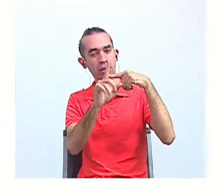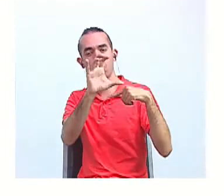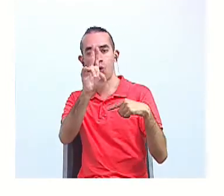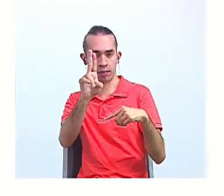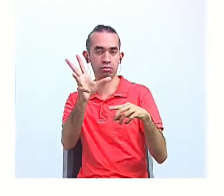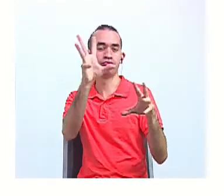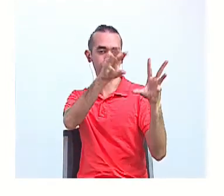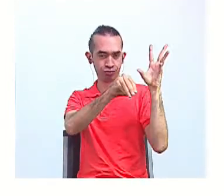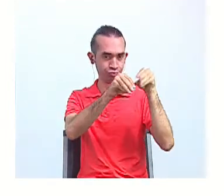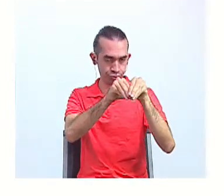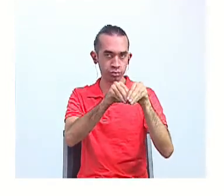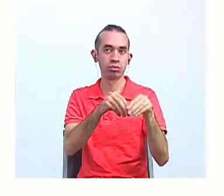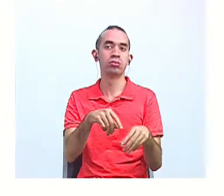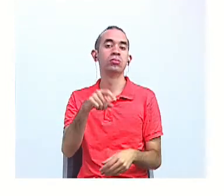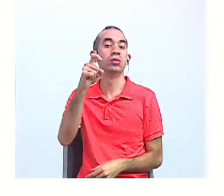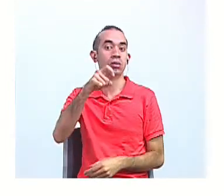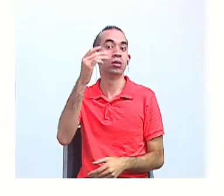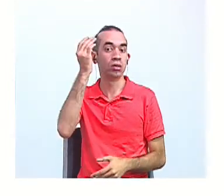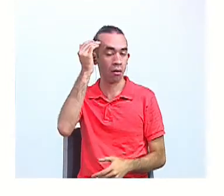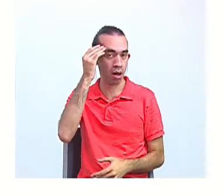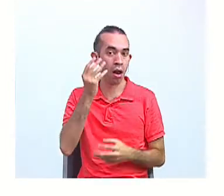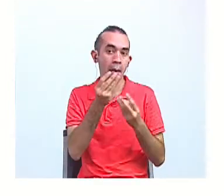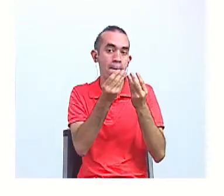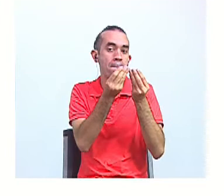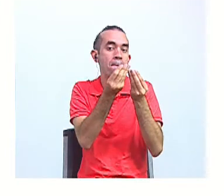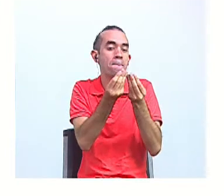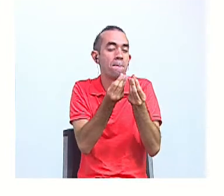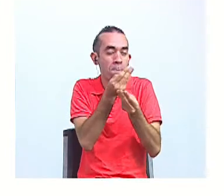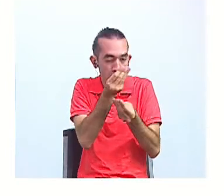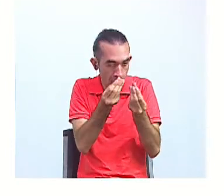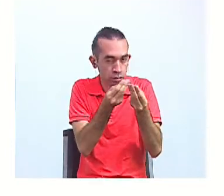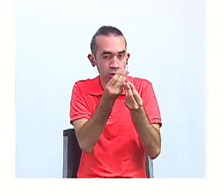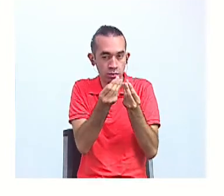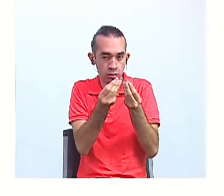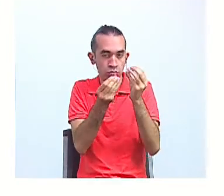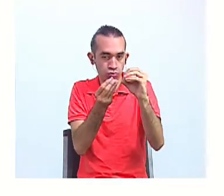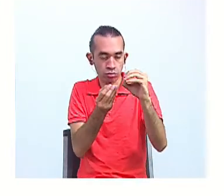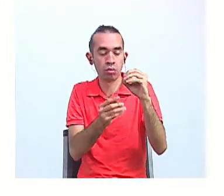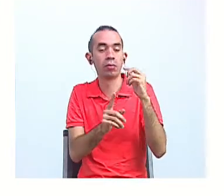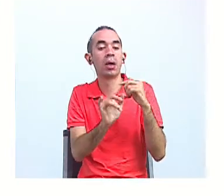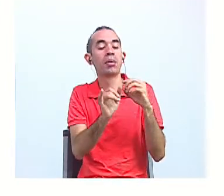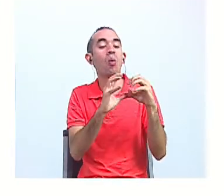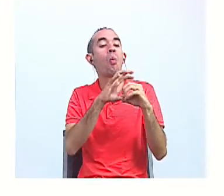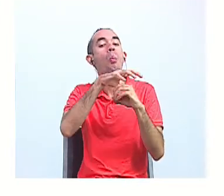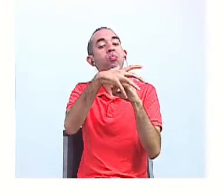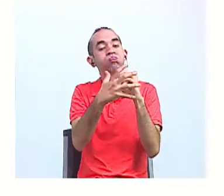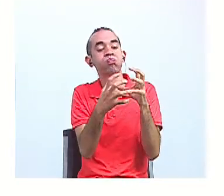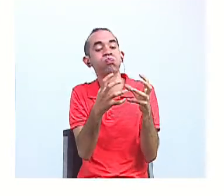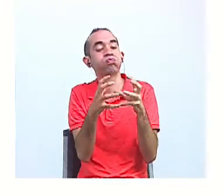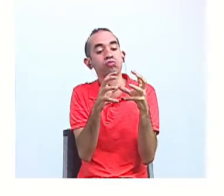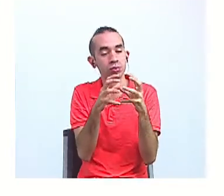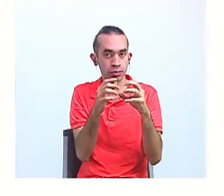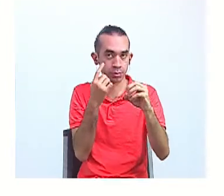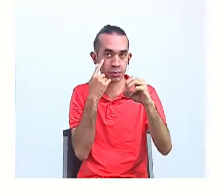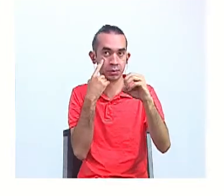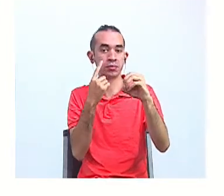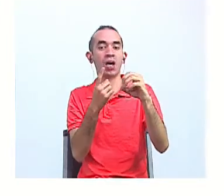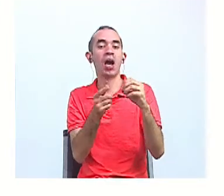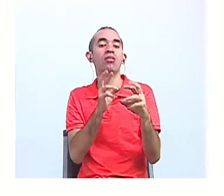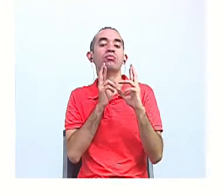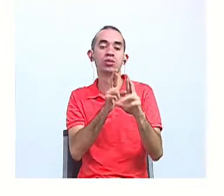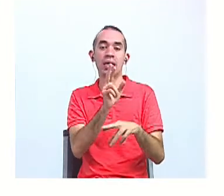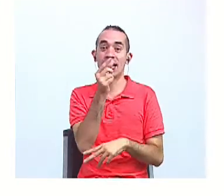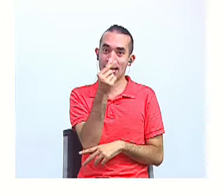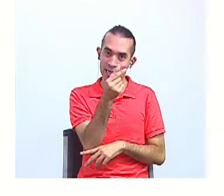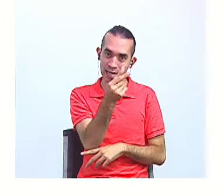que necesitamos de la masa y del volumen de la esfera. En el experimento obtuvimos la masa en gramos,